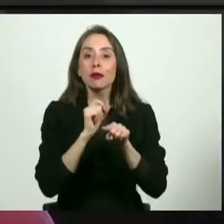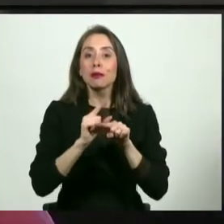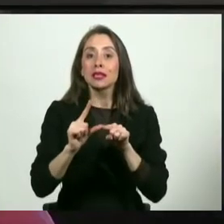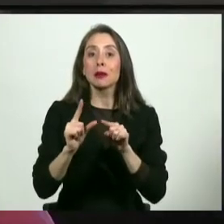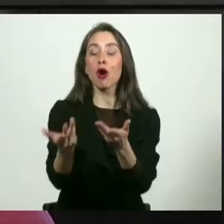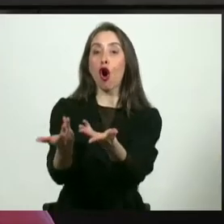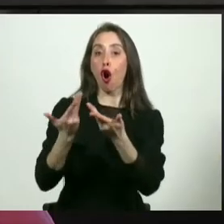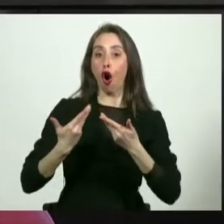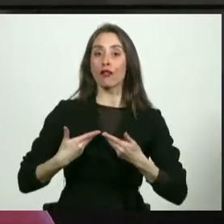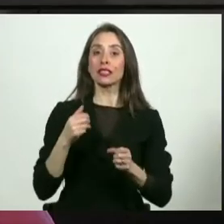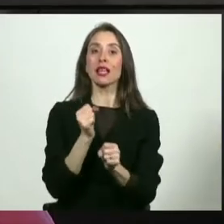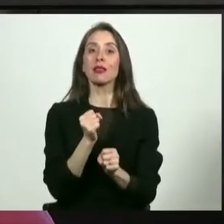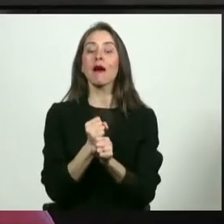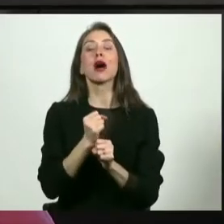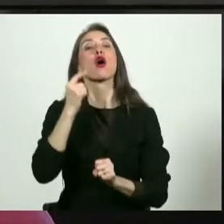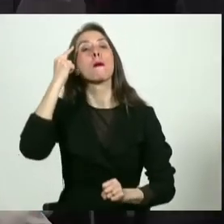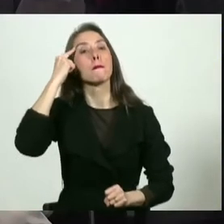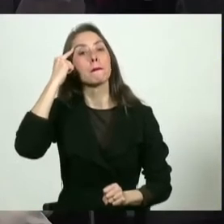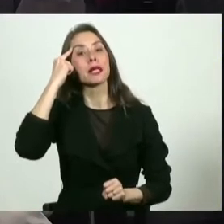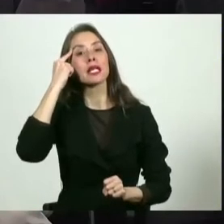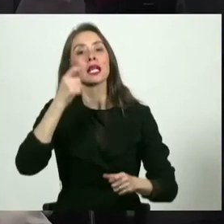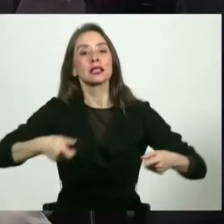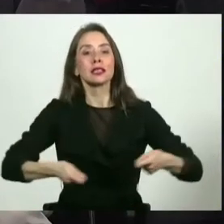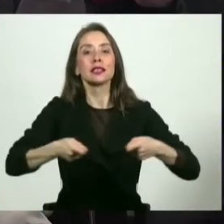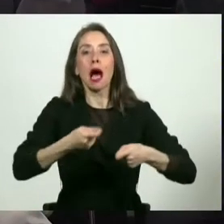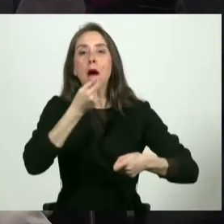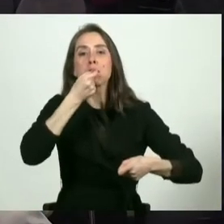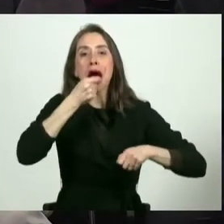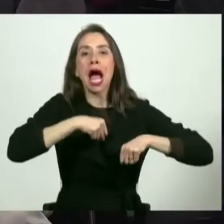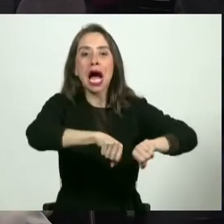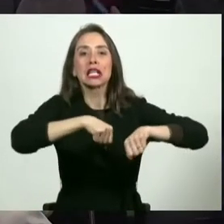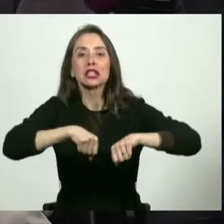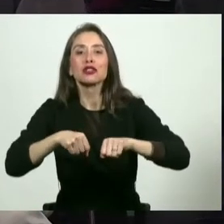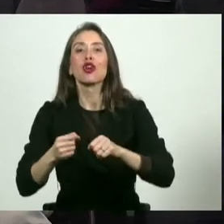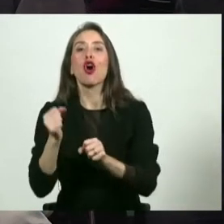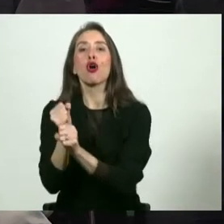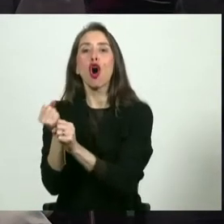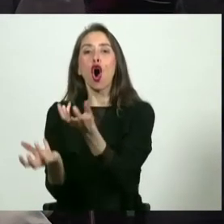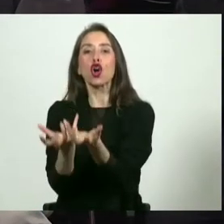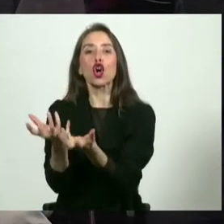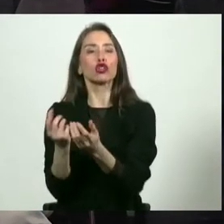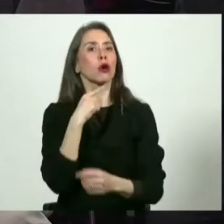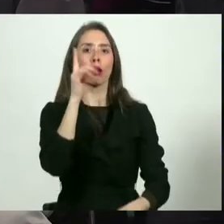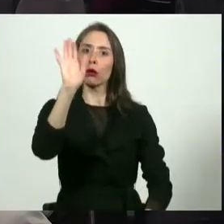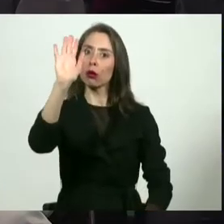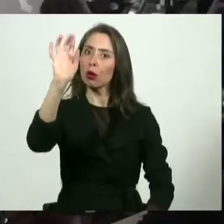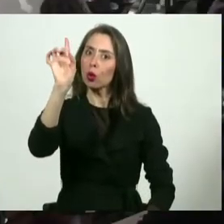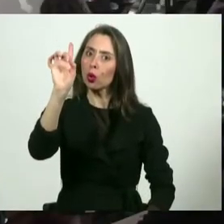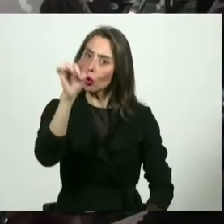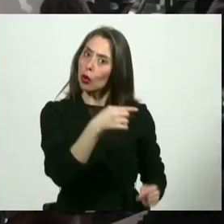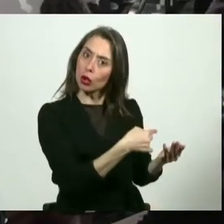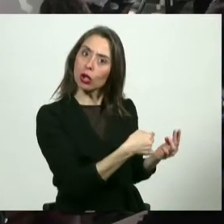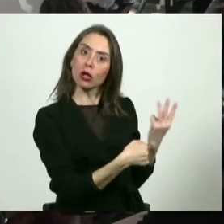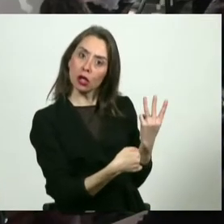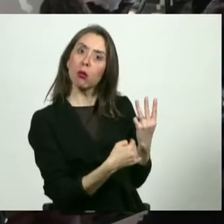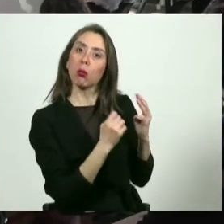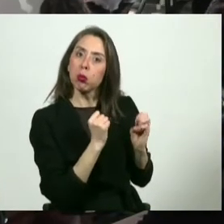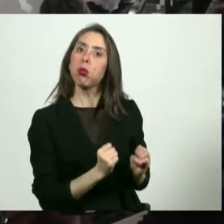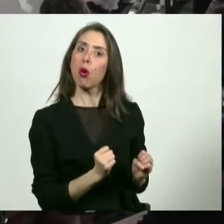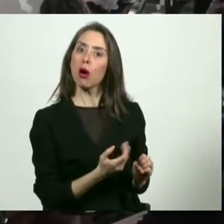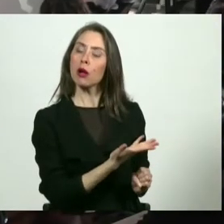nos ofrecieron trabajo, digamos, pensando en jardinería, en la cocina, y ahí nosotros dijimos, no, ellos tienen la